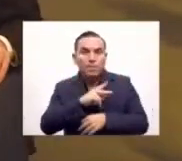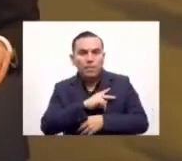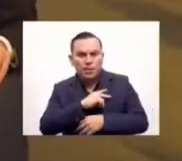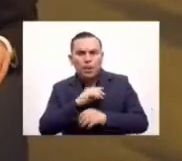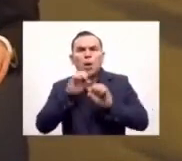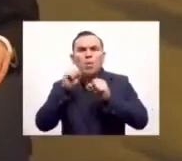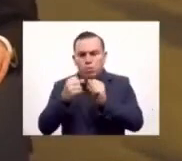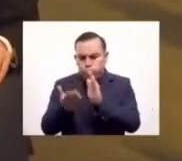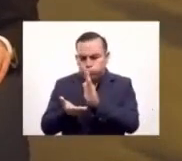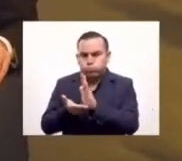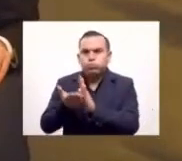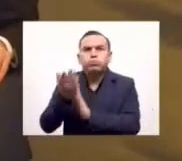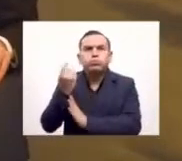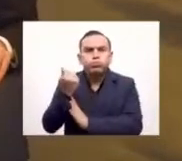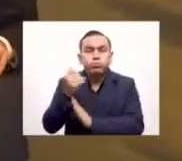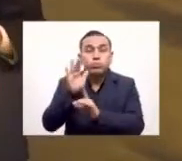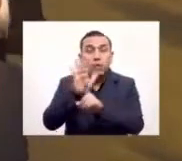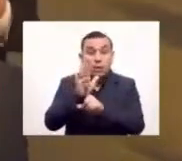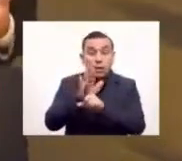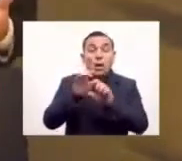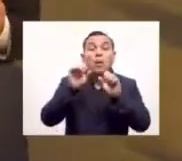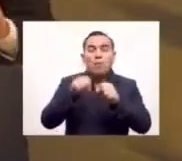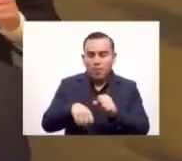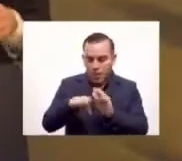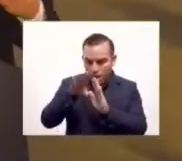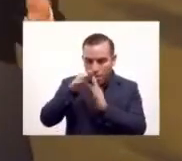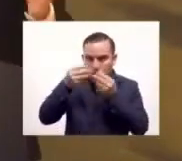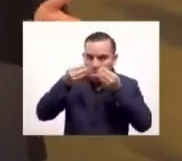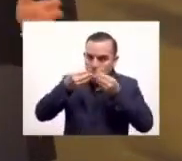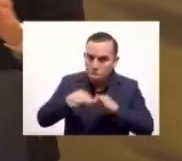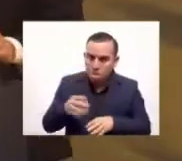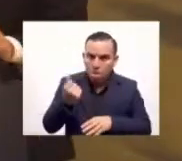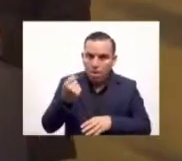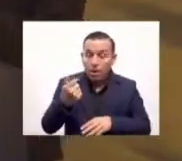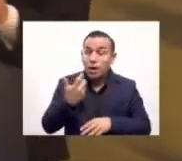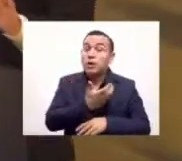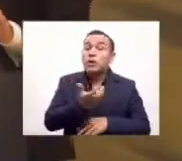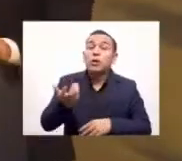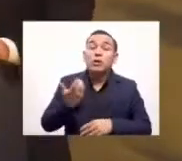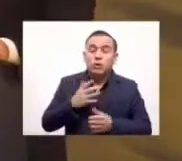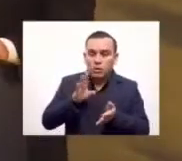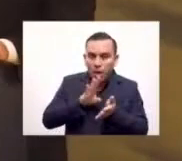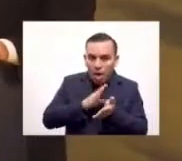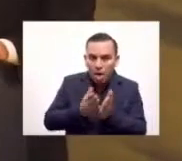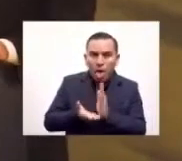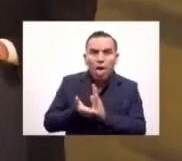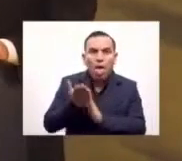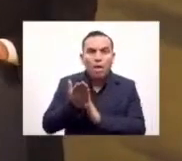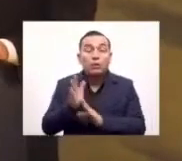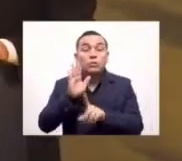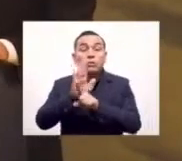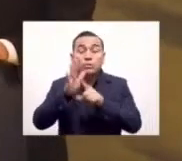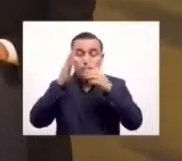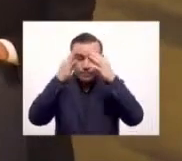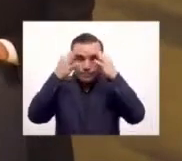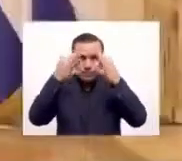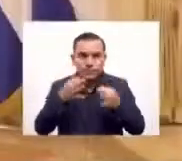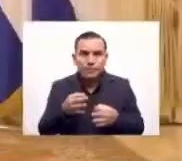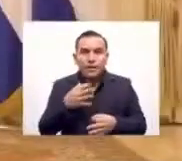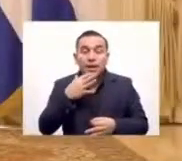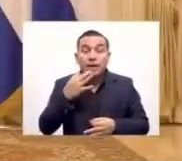Antes era que a lo mejor matemáticas, Excel, Office, uno presumía hace unos cuantos años que sabía Office, hoy en día es